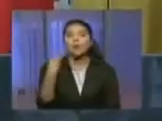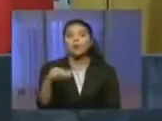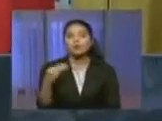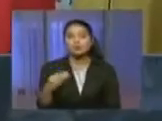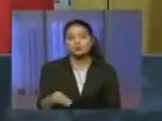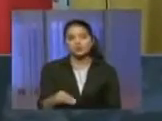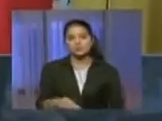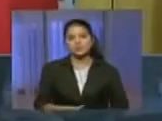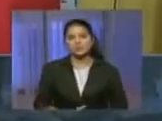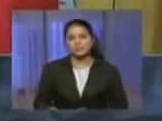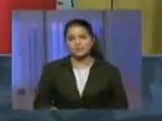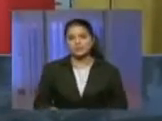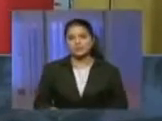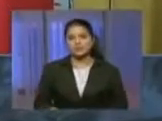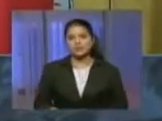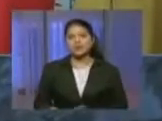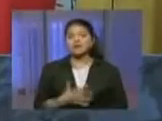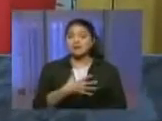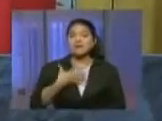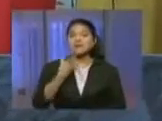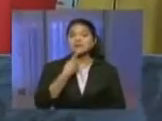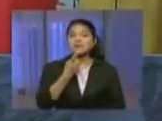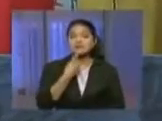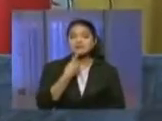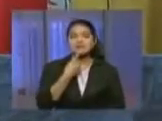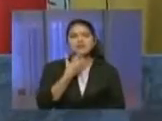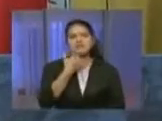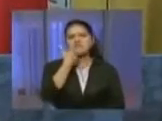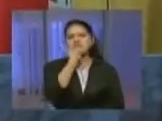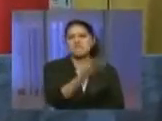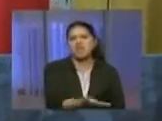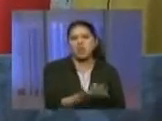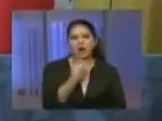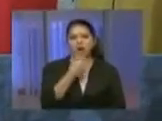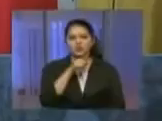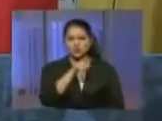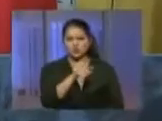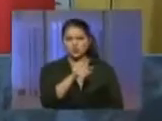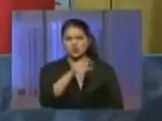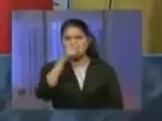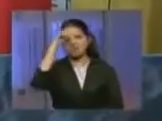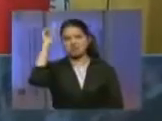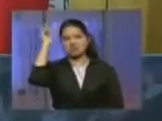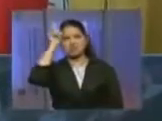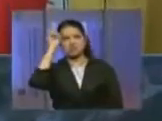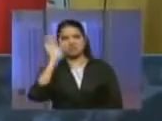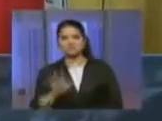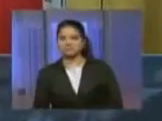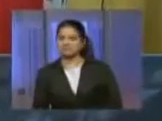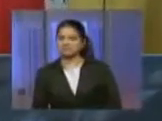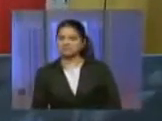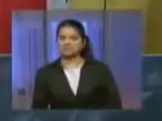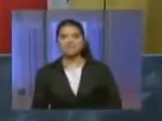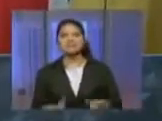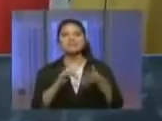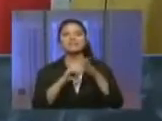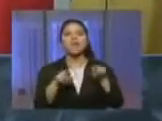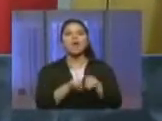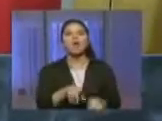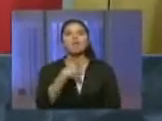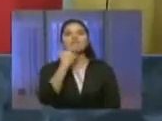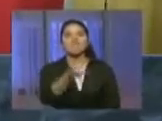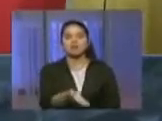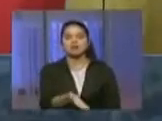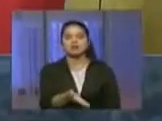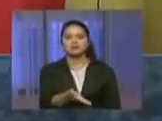querida cuando le querían decir a alguien feo algo Tú si eres indio te decía Y de